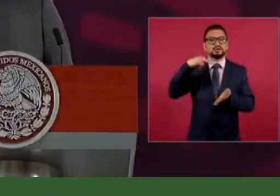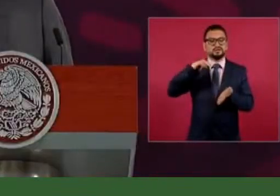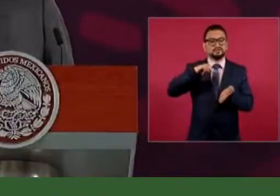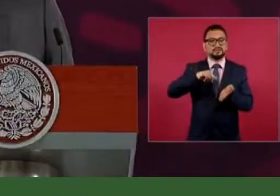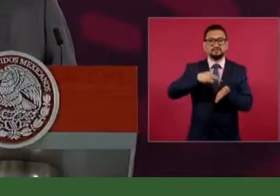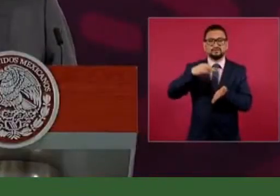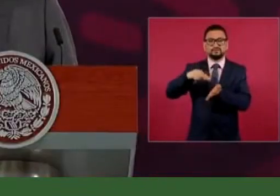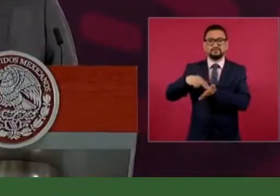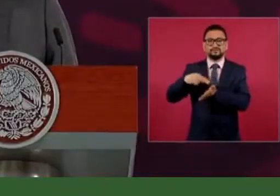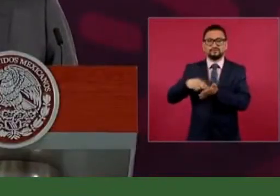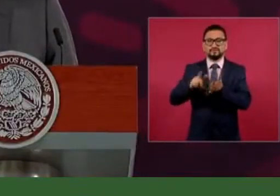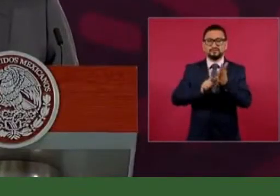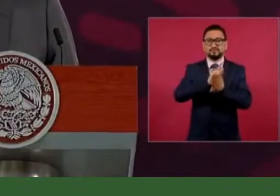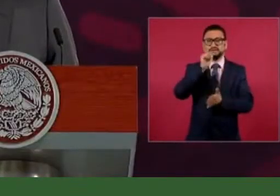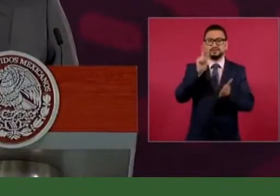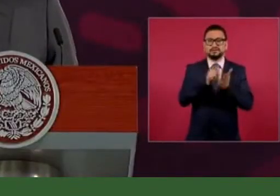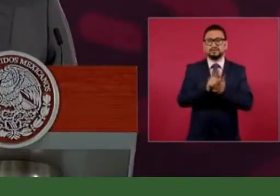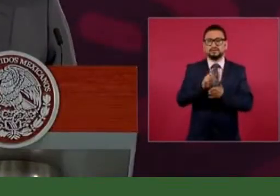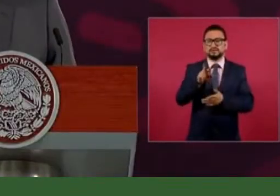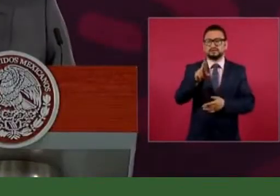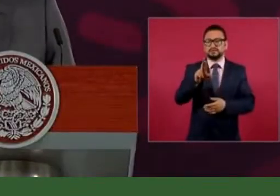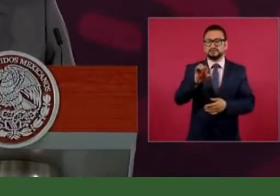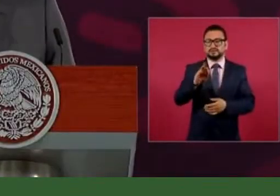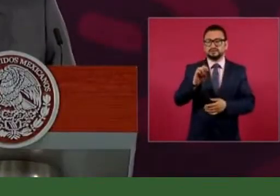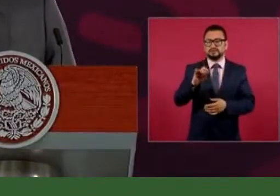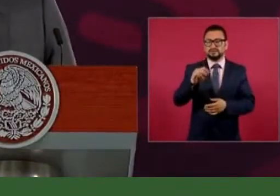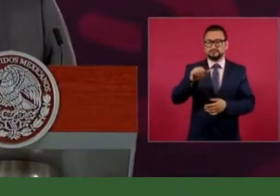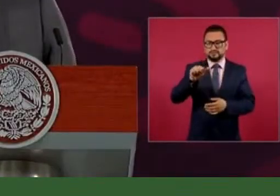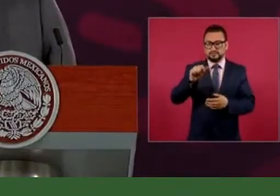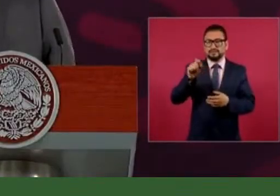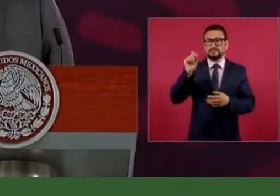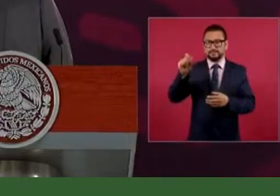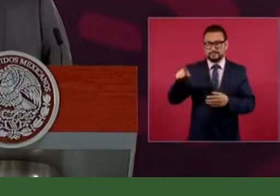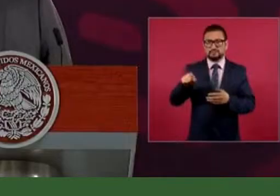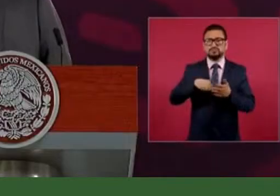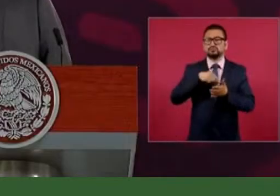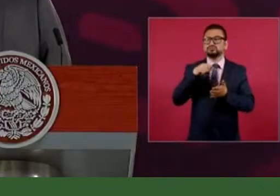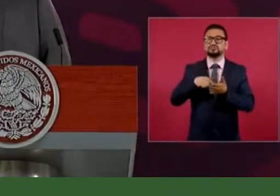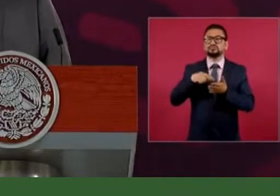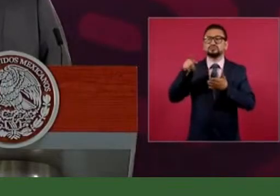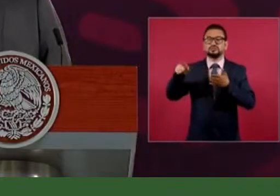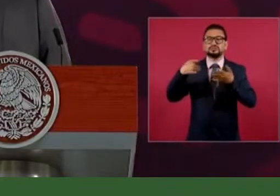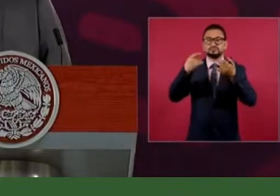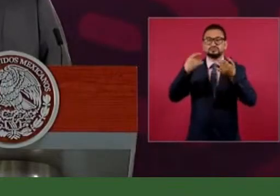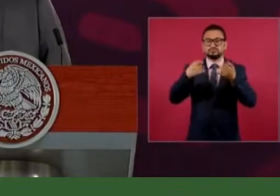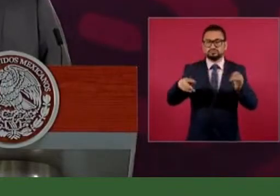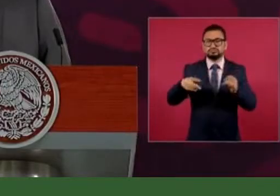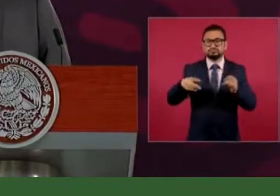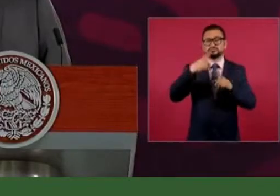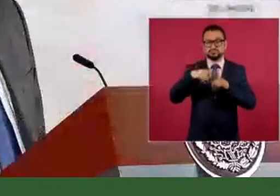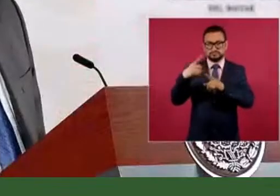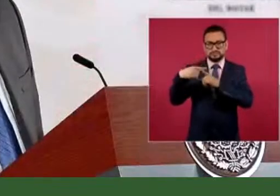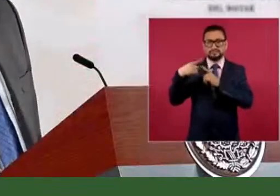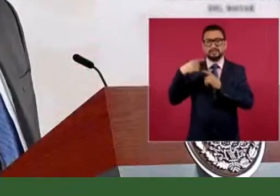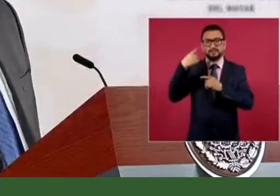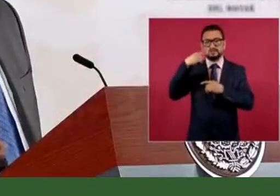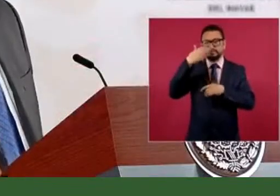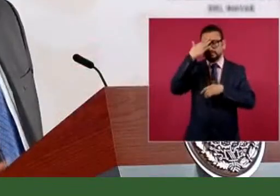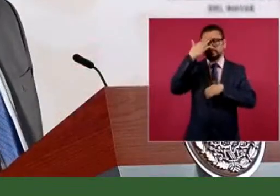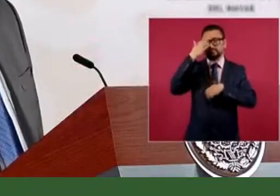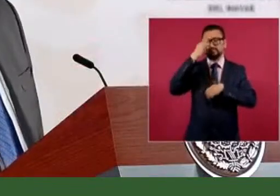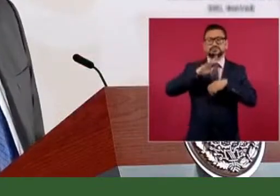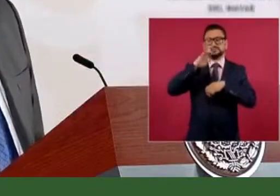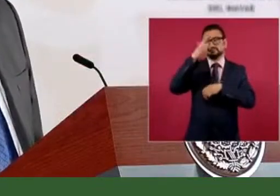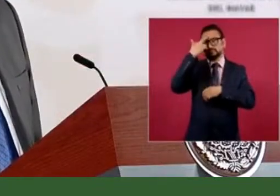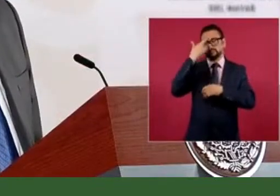reforma. Entonces vamos a hacer una ceremonia para recordar